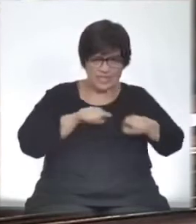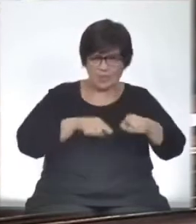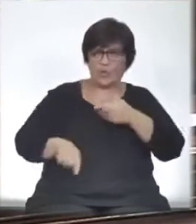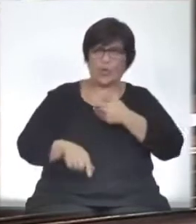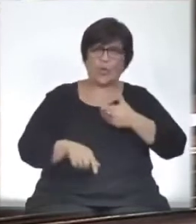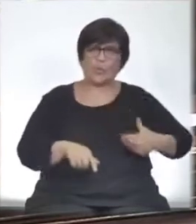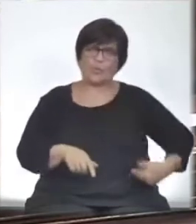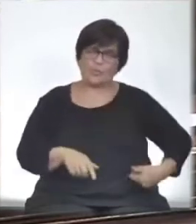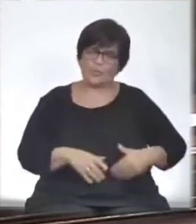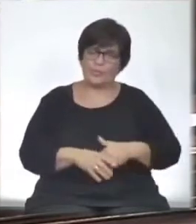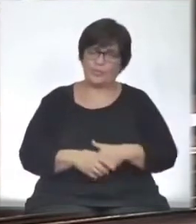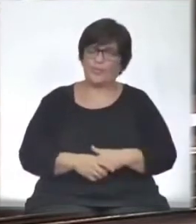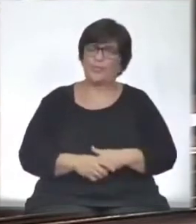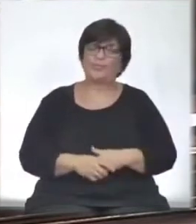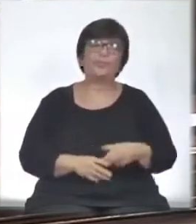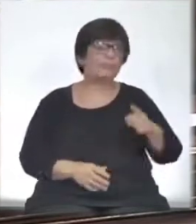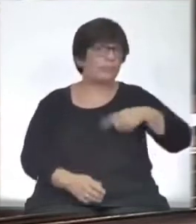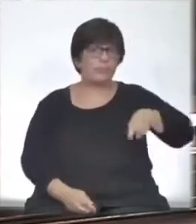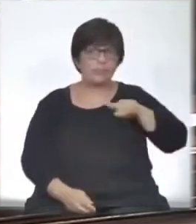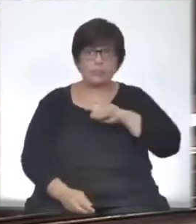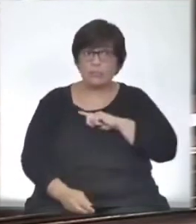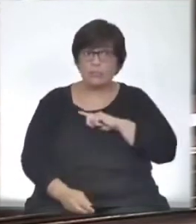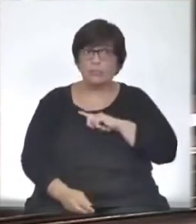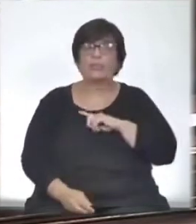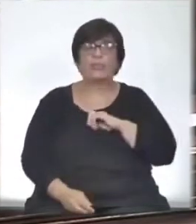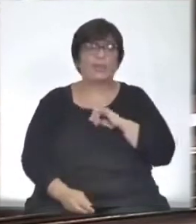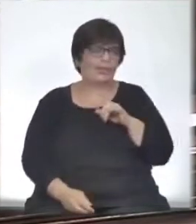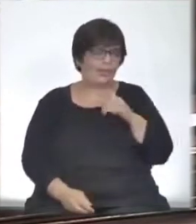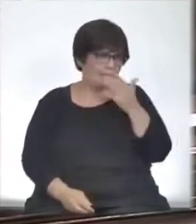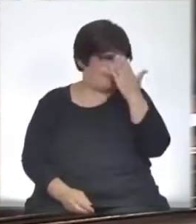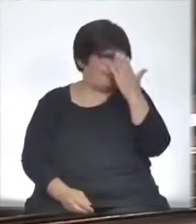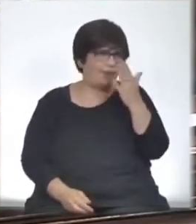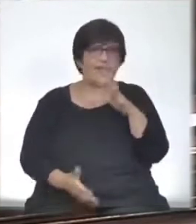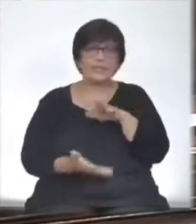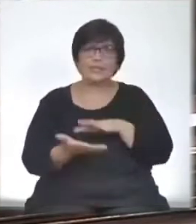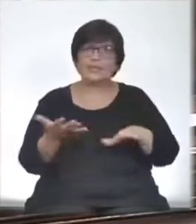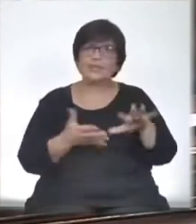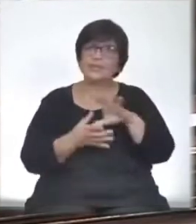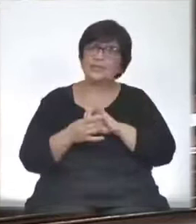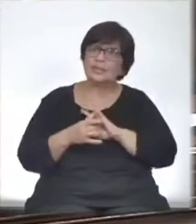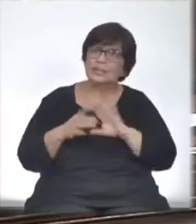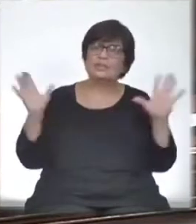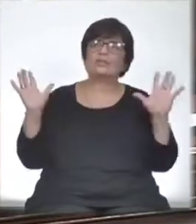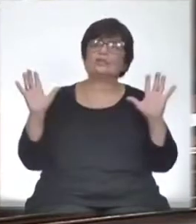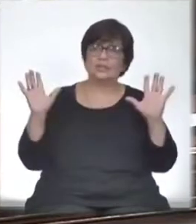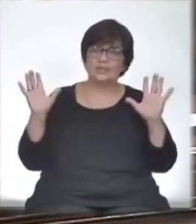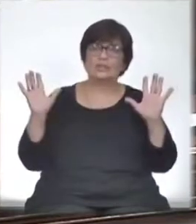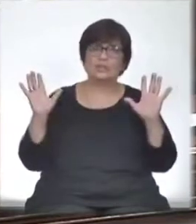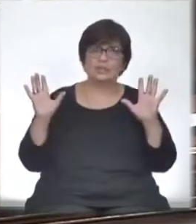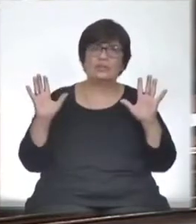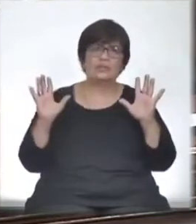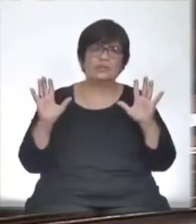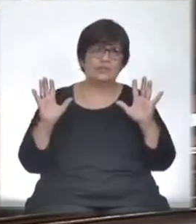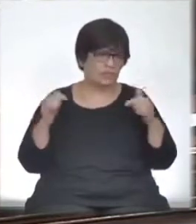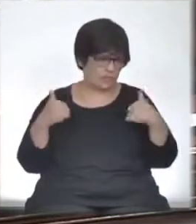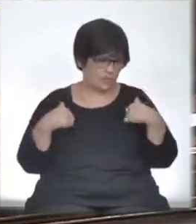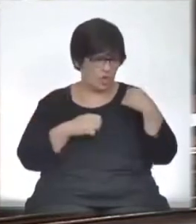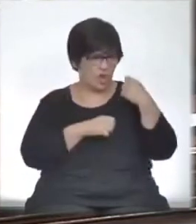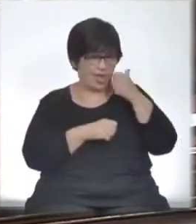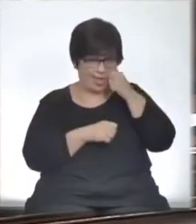gubernamentales. Nosotros llegamos a vivir una plena democracia. Los años me han